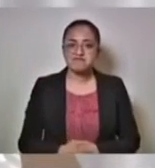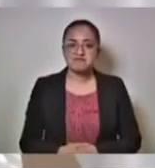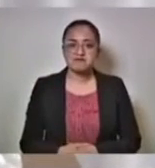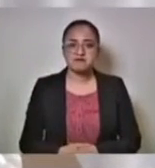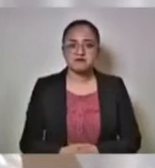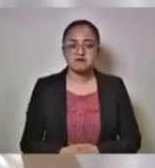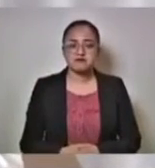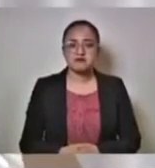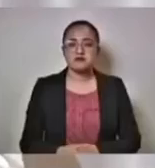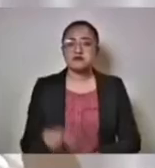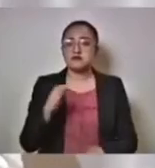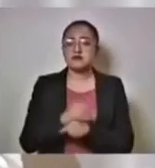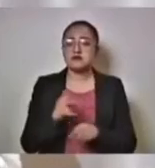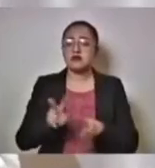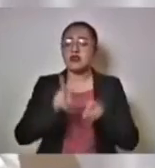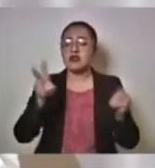- el tema de regreso a clases